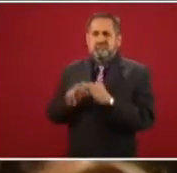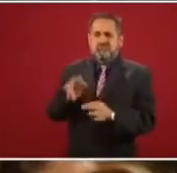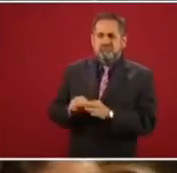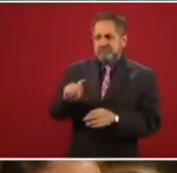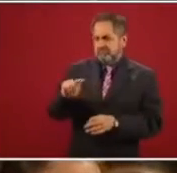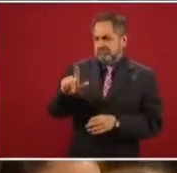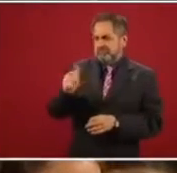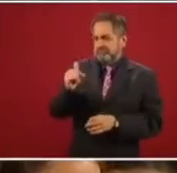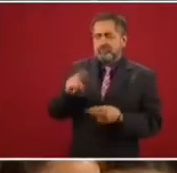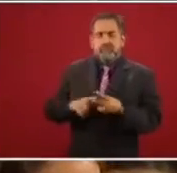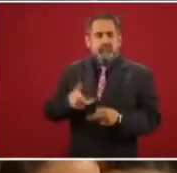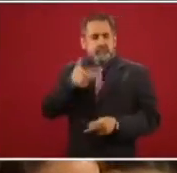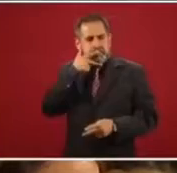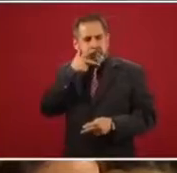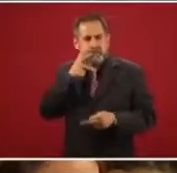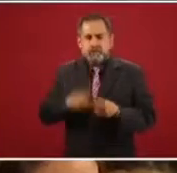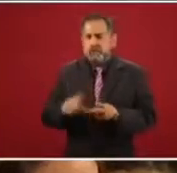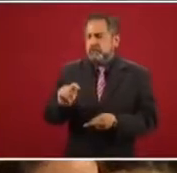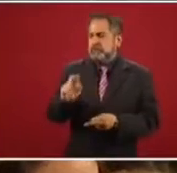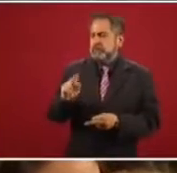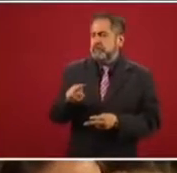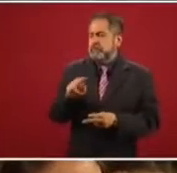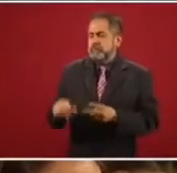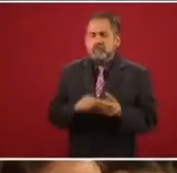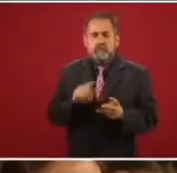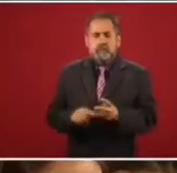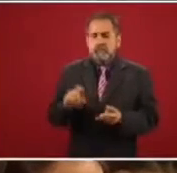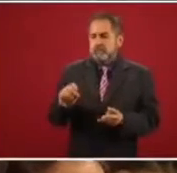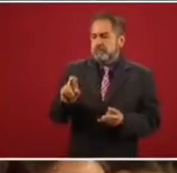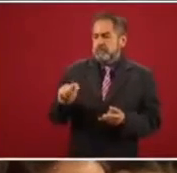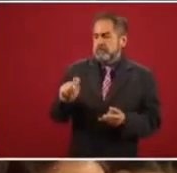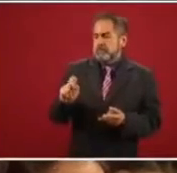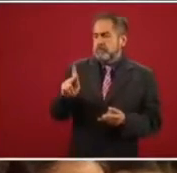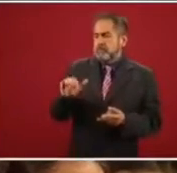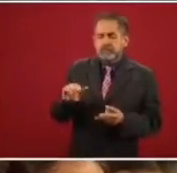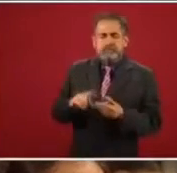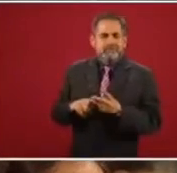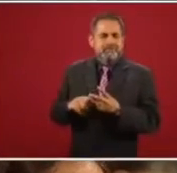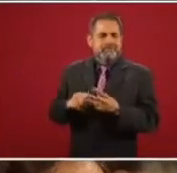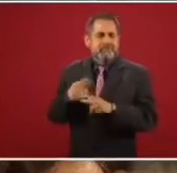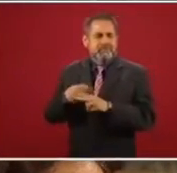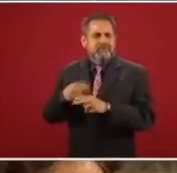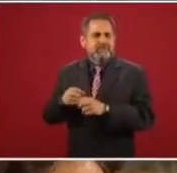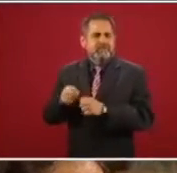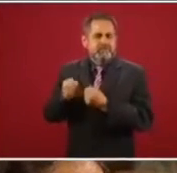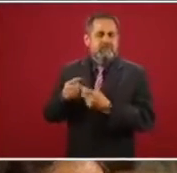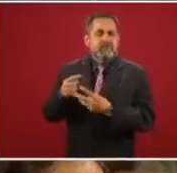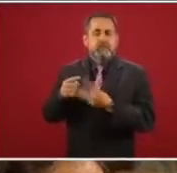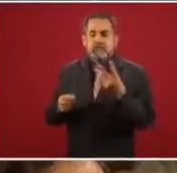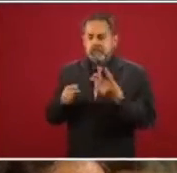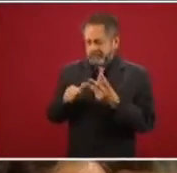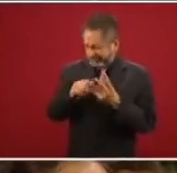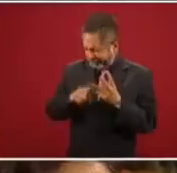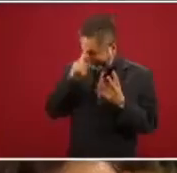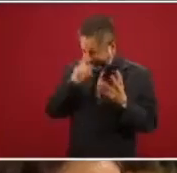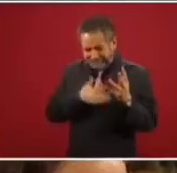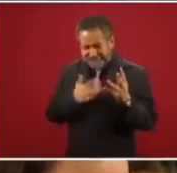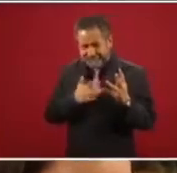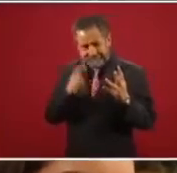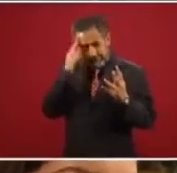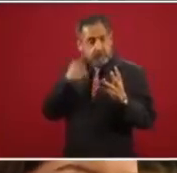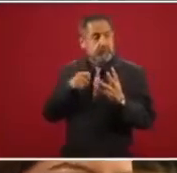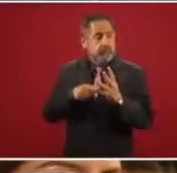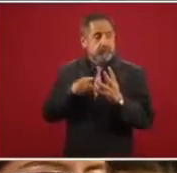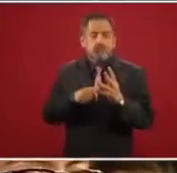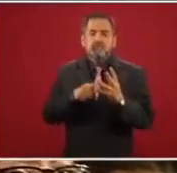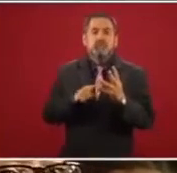otorrino trauma y ortopedia y este y otra especialidad que no recuerdo únicamente con esto